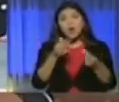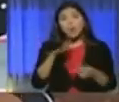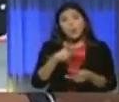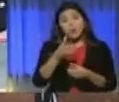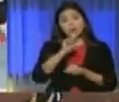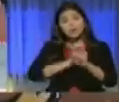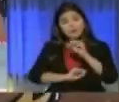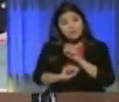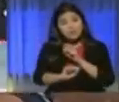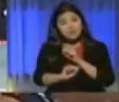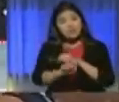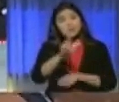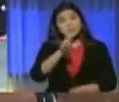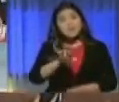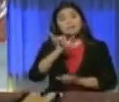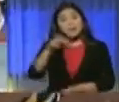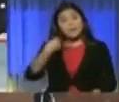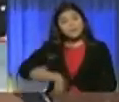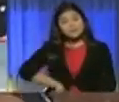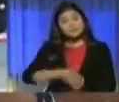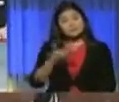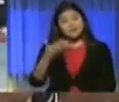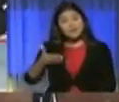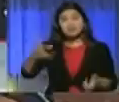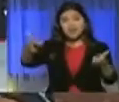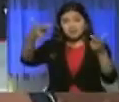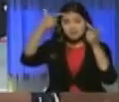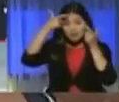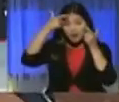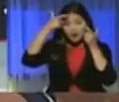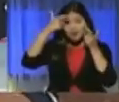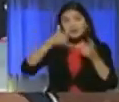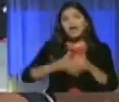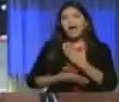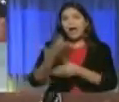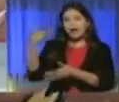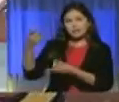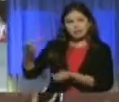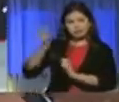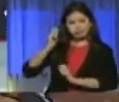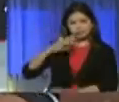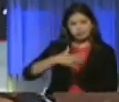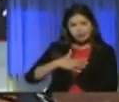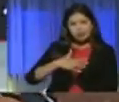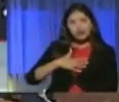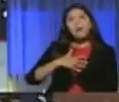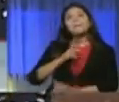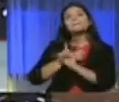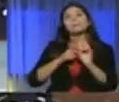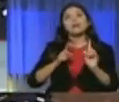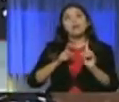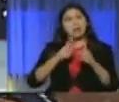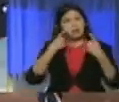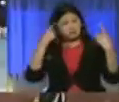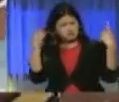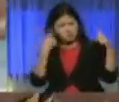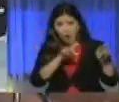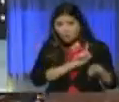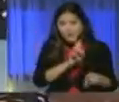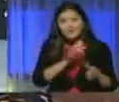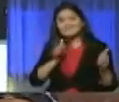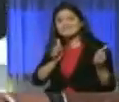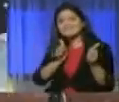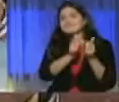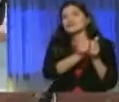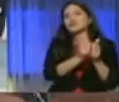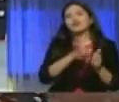defender lo que el presidente Chávez en su momento nos dejó. Y no te vamos a dejar solo, Maduro, nosotros vamos a